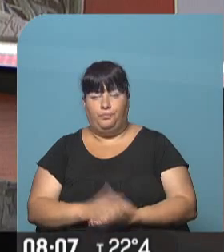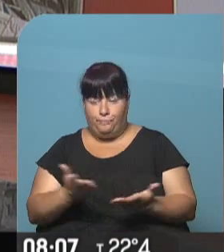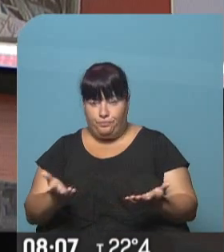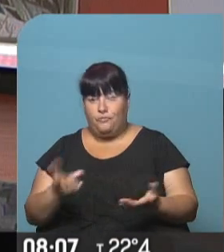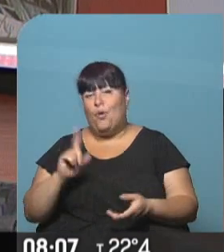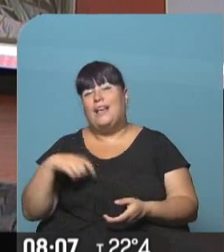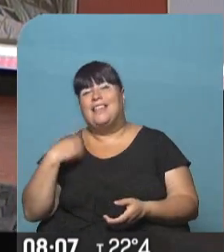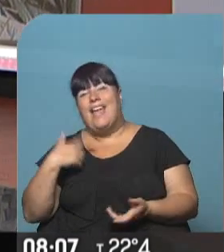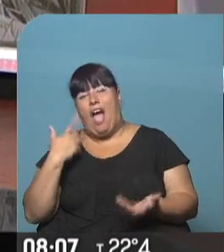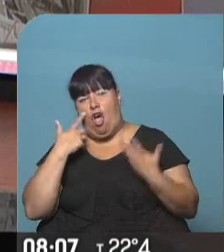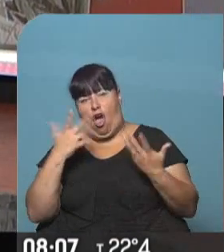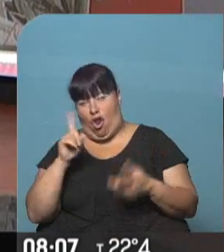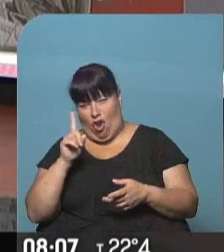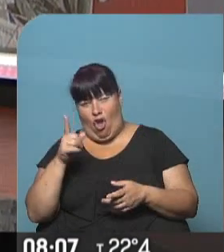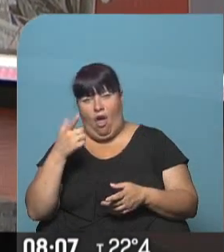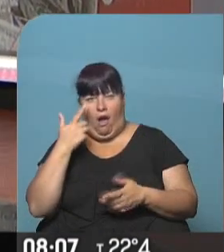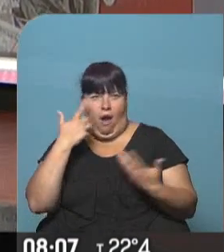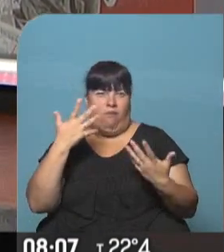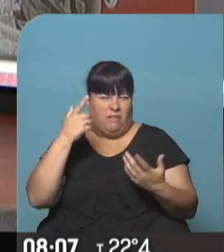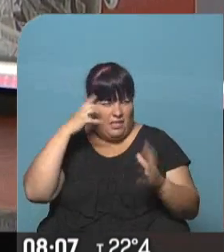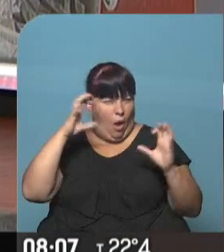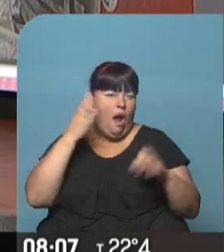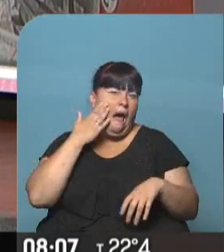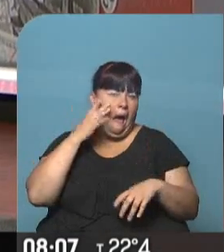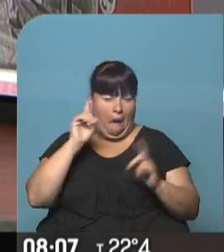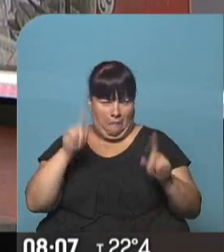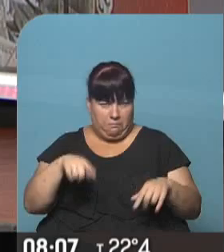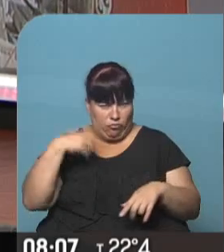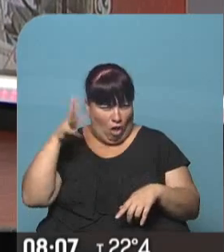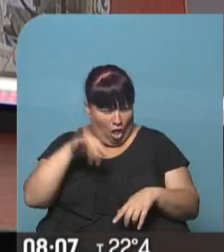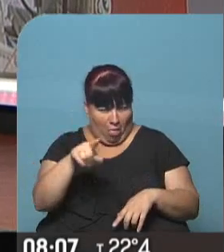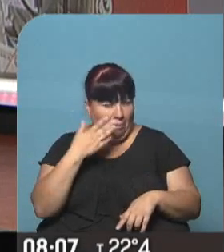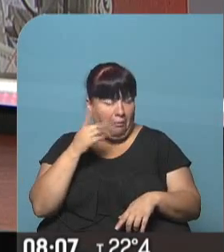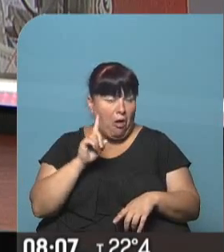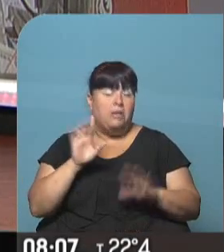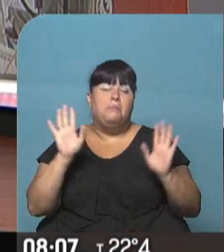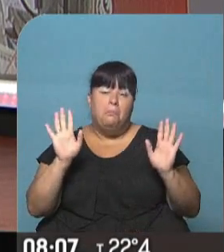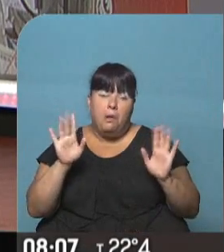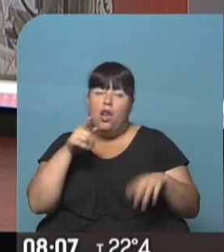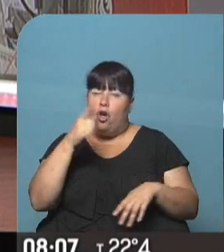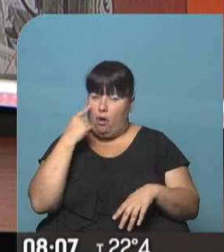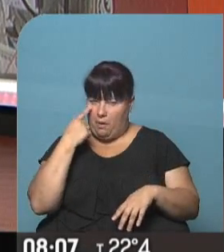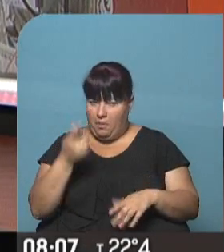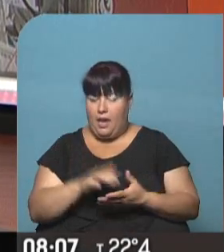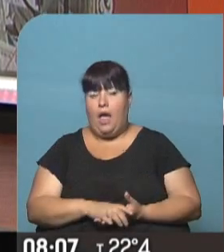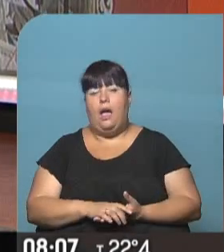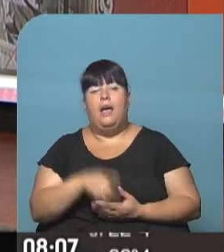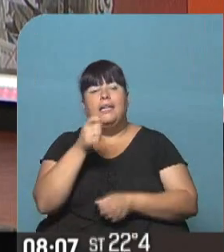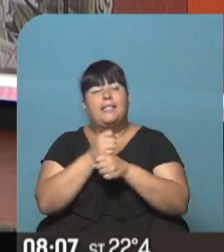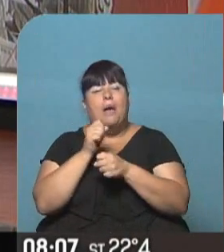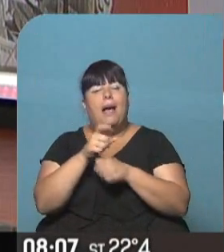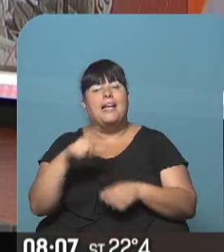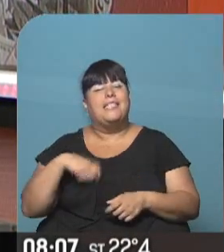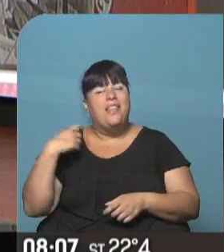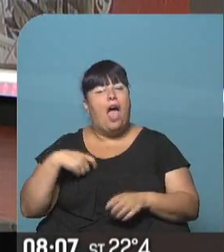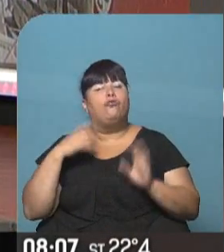Pero no era un sindicalista de los conocidos, ¿no? De los que uno tenga en la retina, en la memoria de todos los días. Pero, evidentemente, este hombre, fíjense, un hombre dedicado al